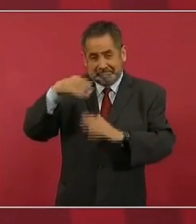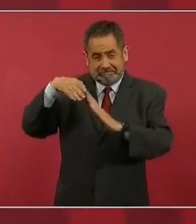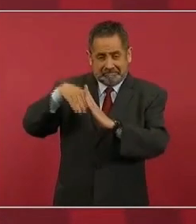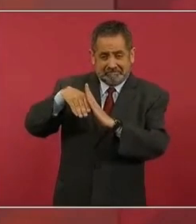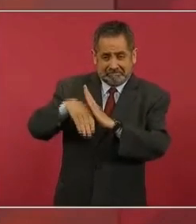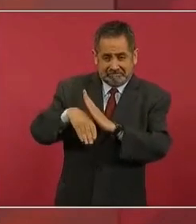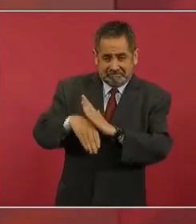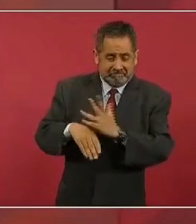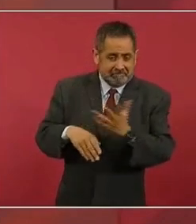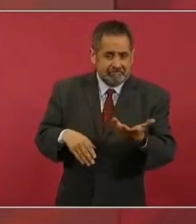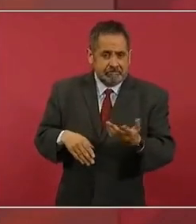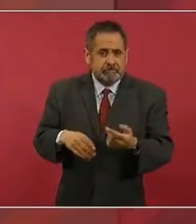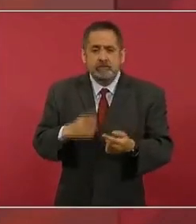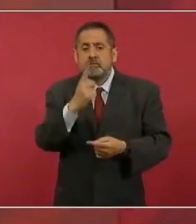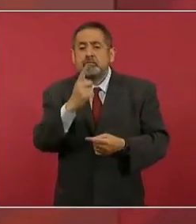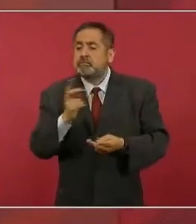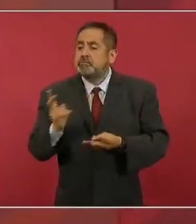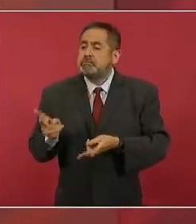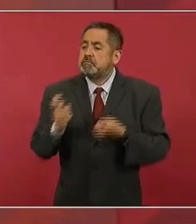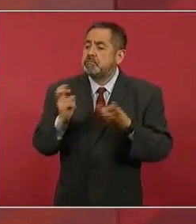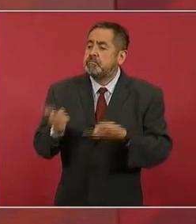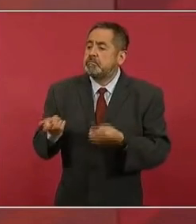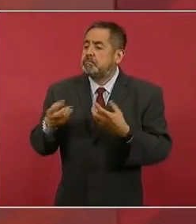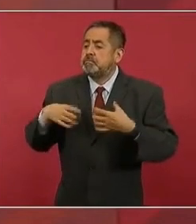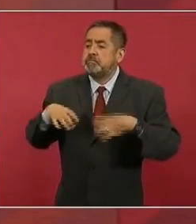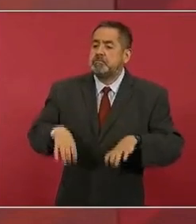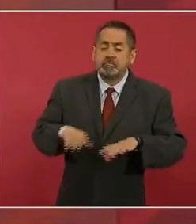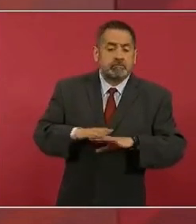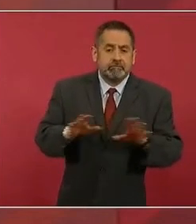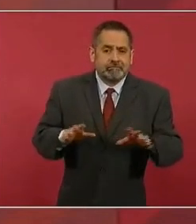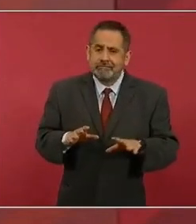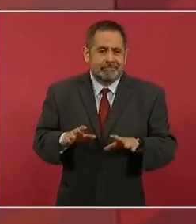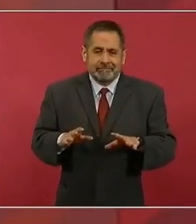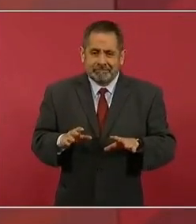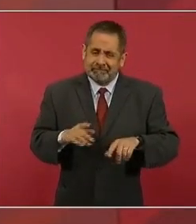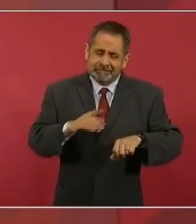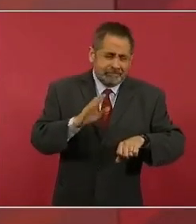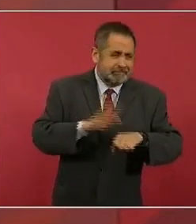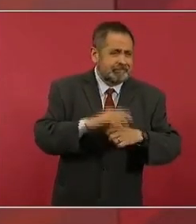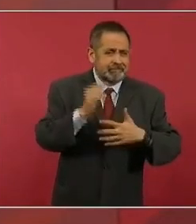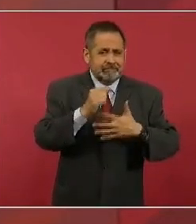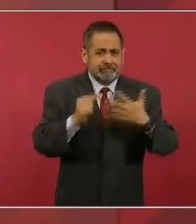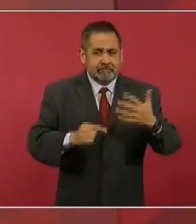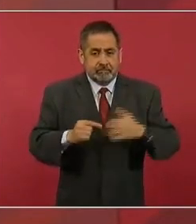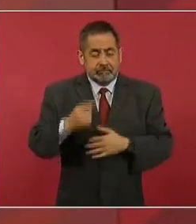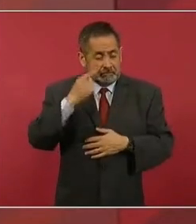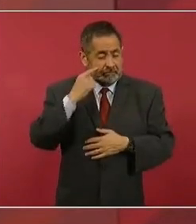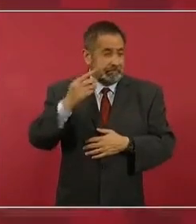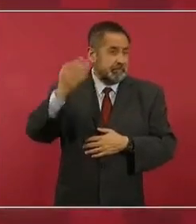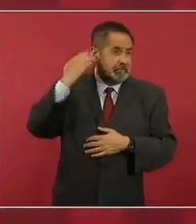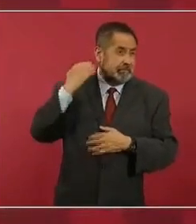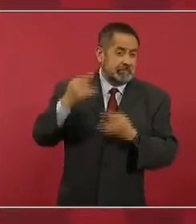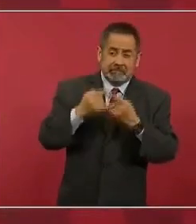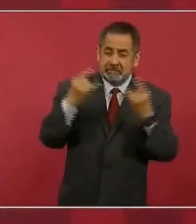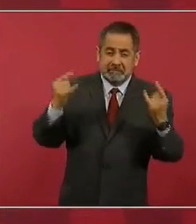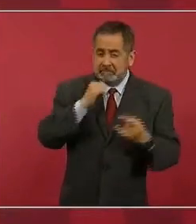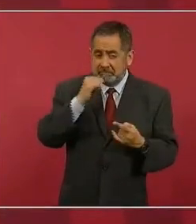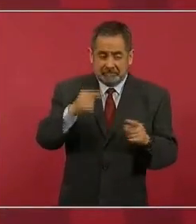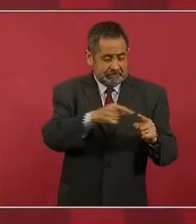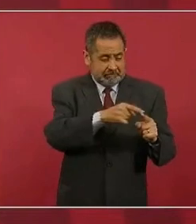porque no fue nada más el saqueo del país, como nunca en la historia de